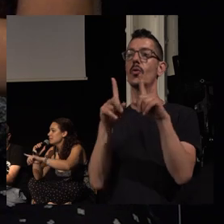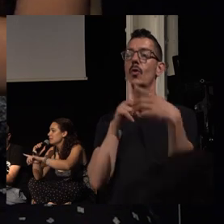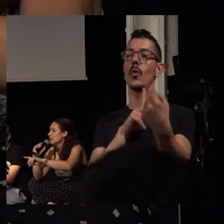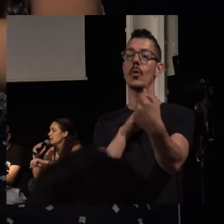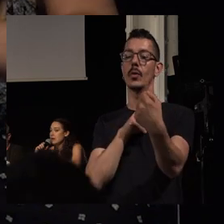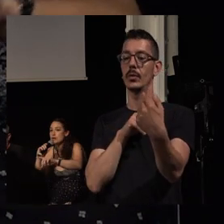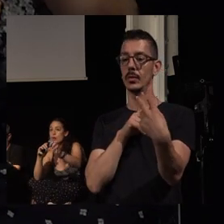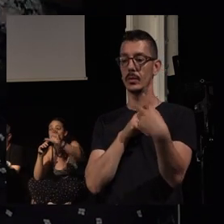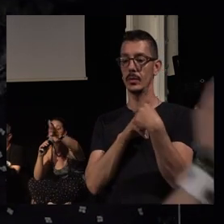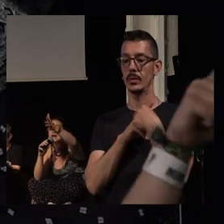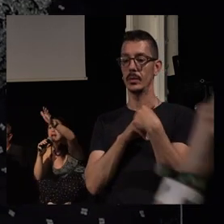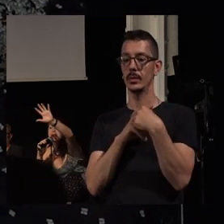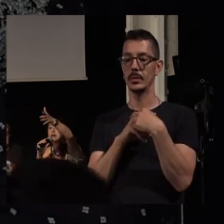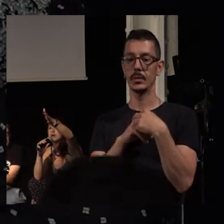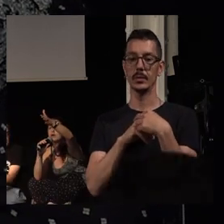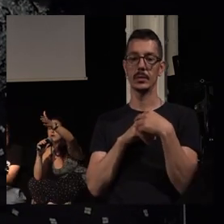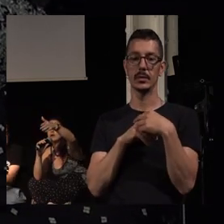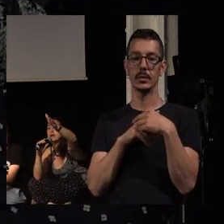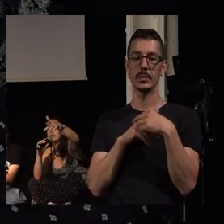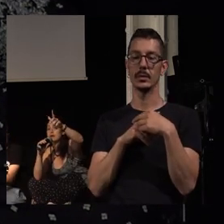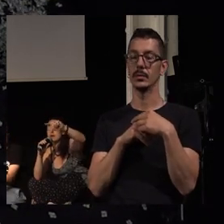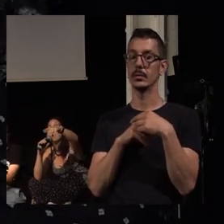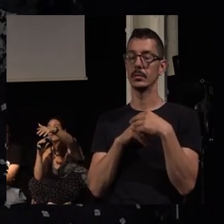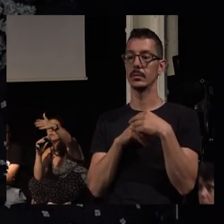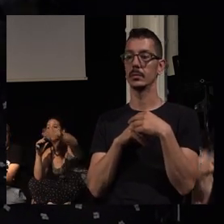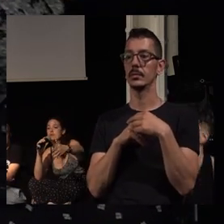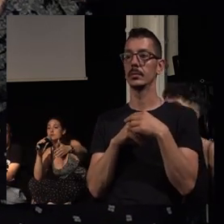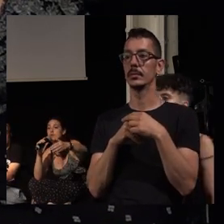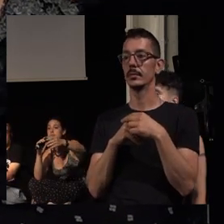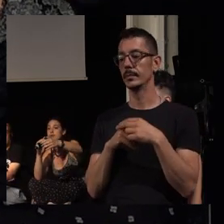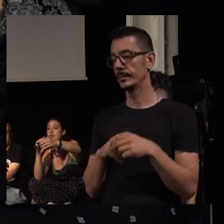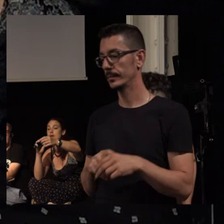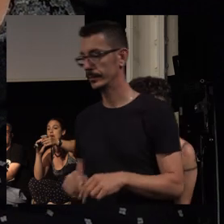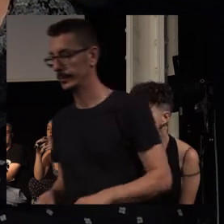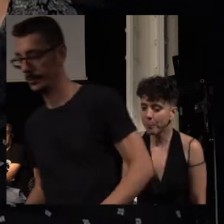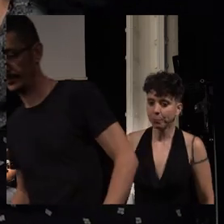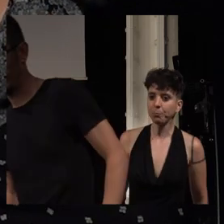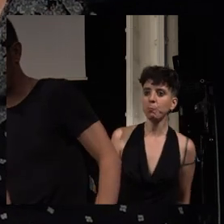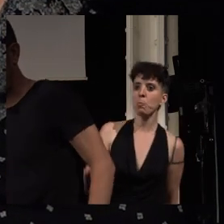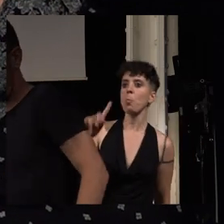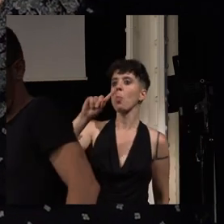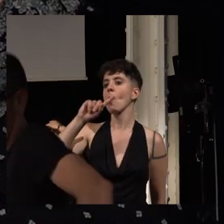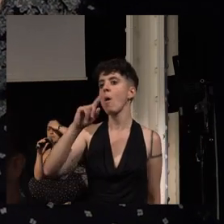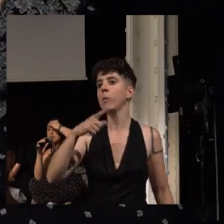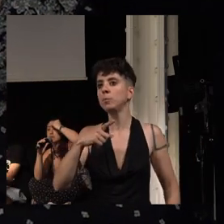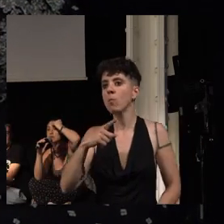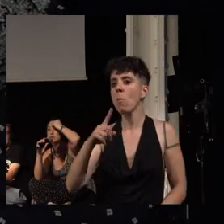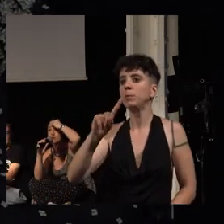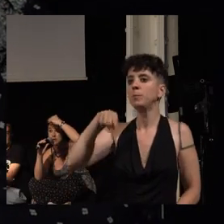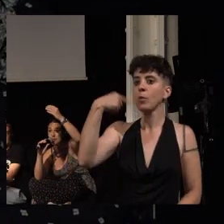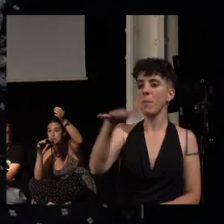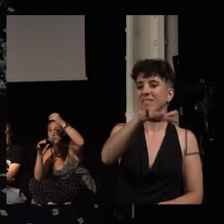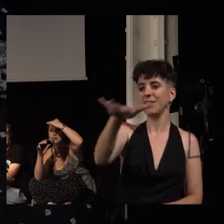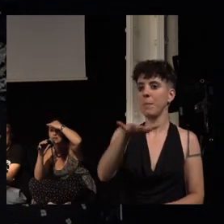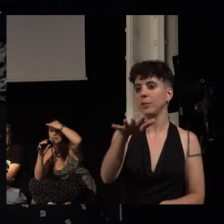más. Yo igual sí aclarar, sí, pero creo que igual luego tenemos un espacio a la compañera del proyecto de Médicos del